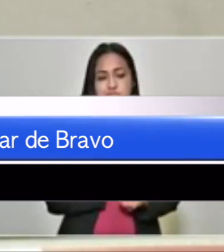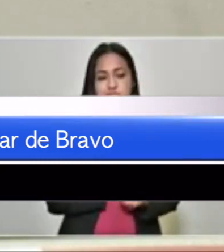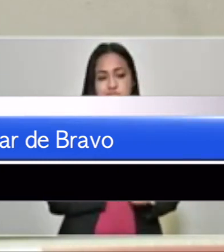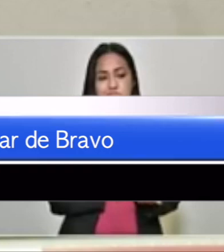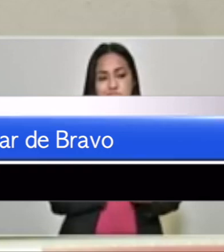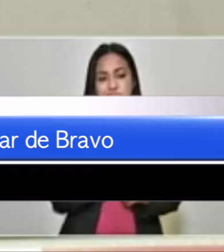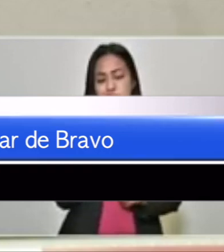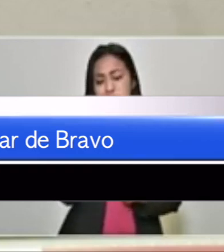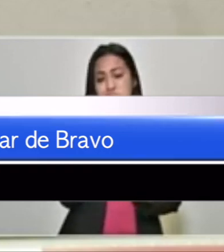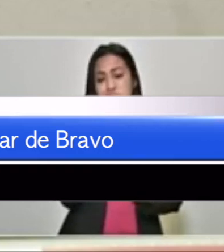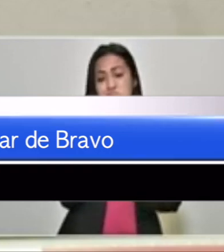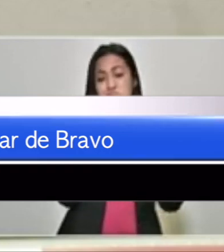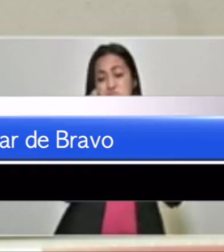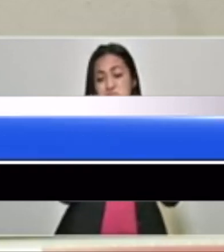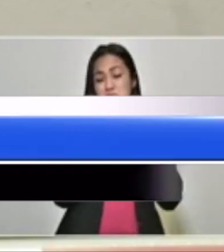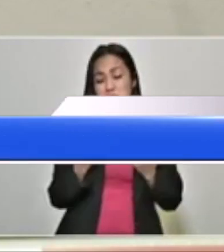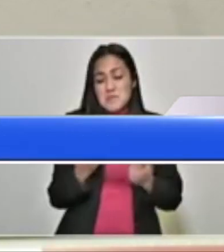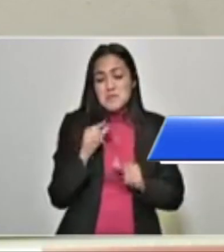un deterioro